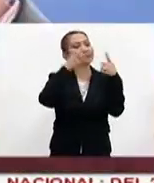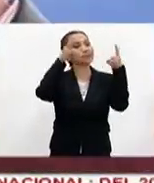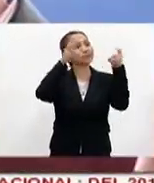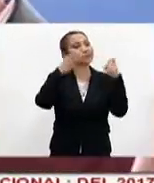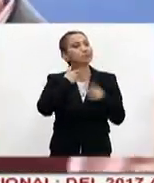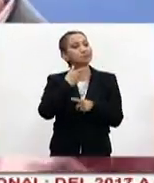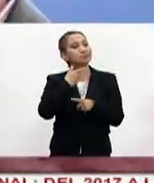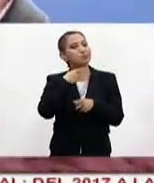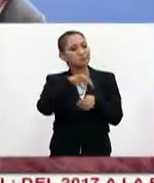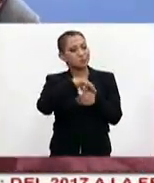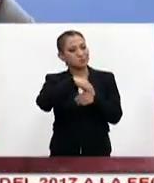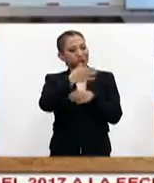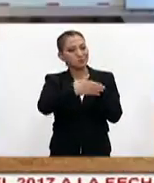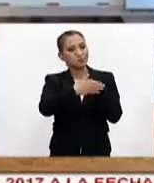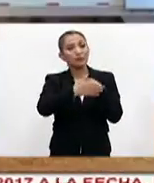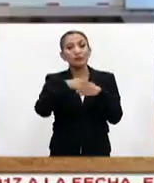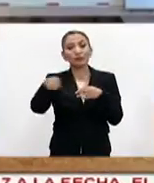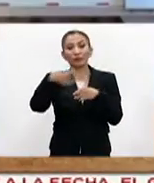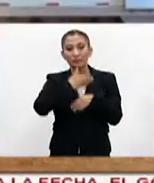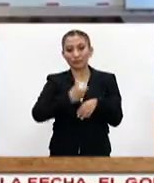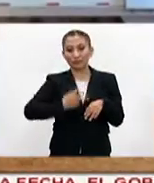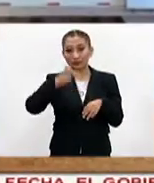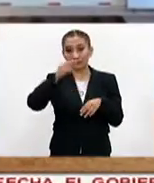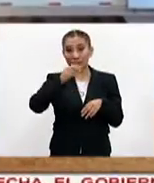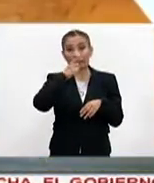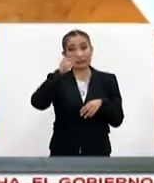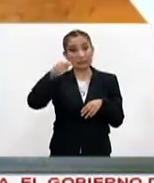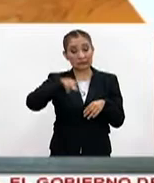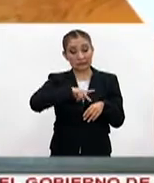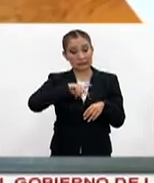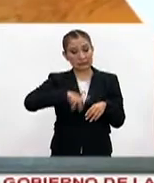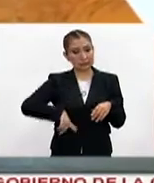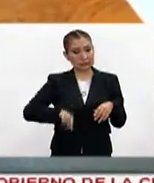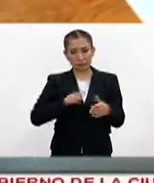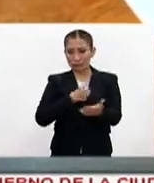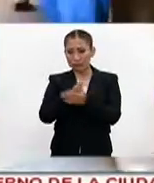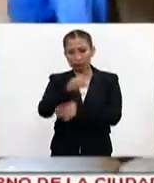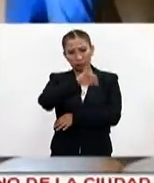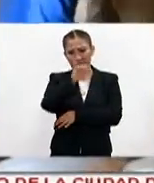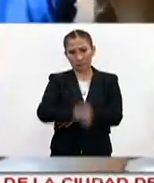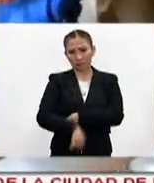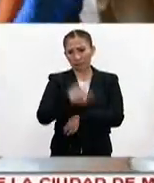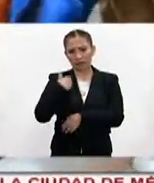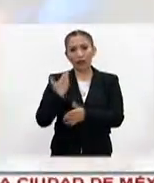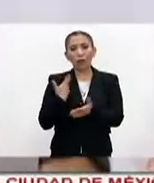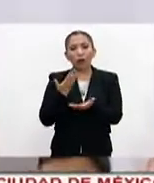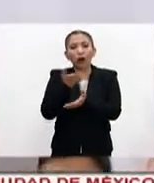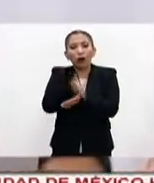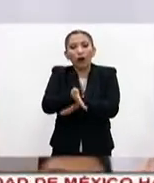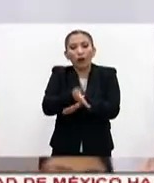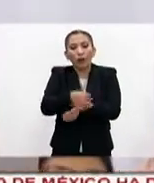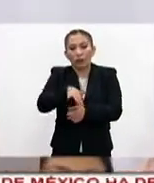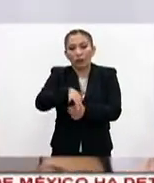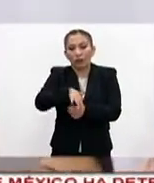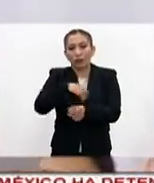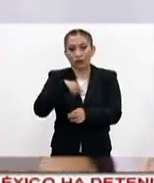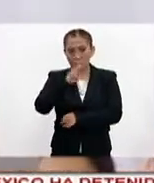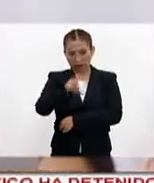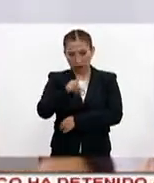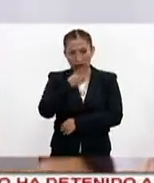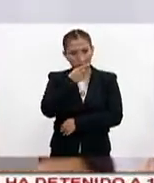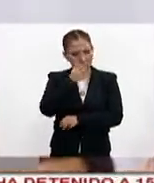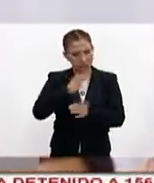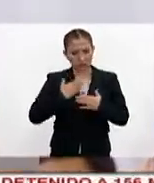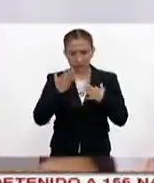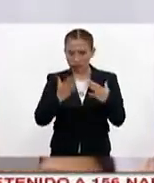tema político electoral, el presidente Peña Nieto enfatizó que su gobierno no intervendrá en el proceso electoral. De manera categórica,